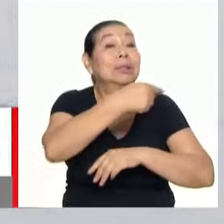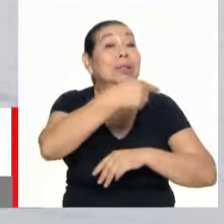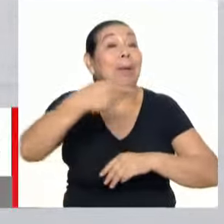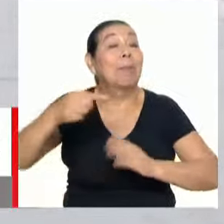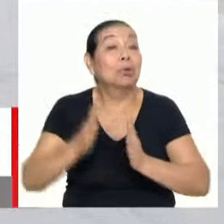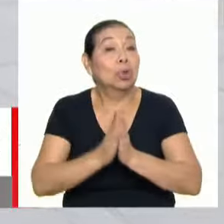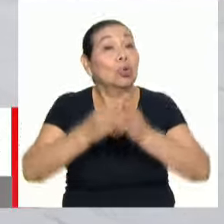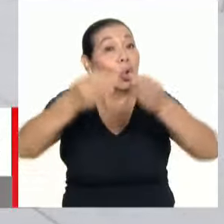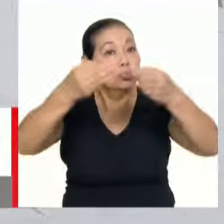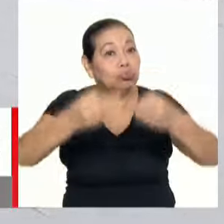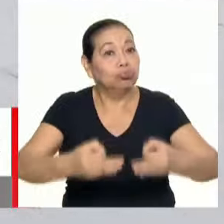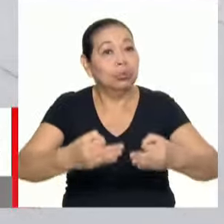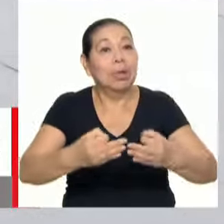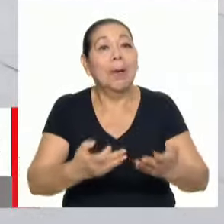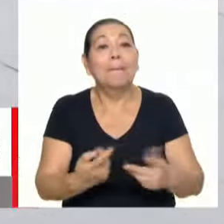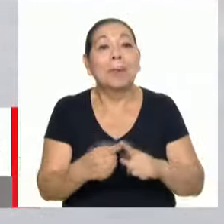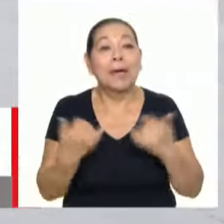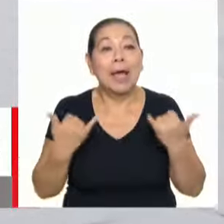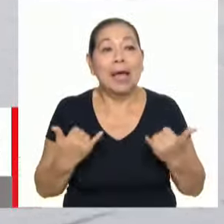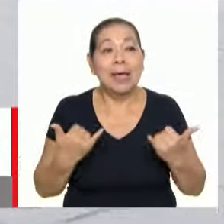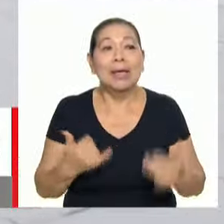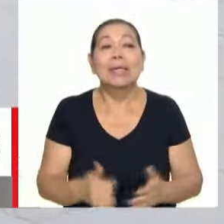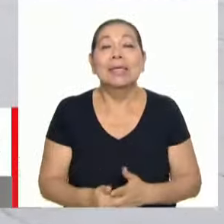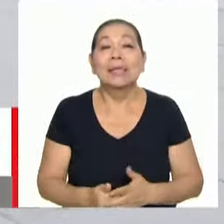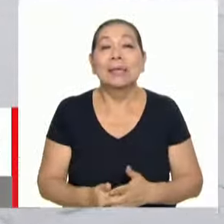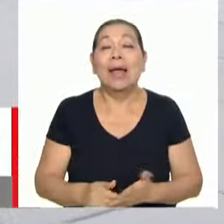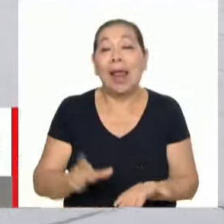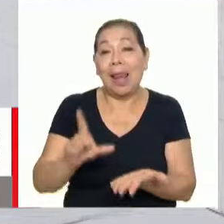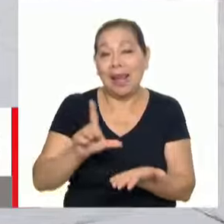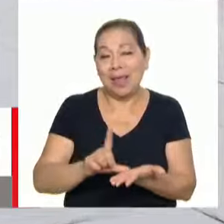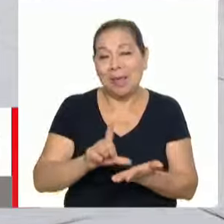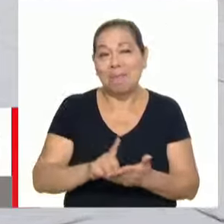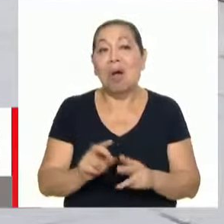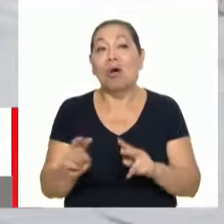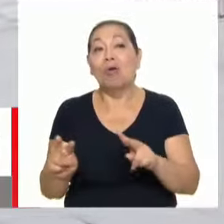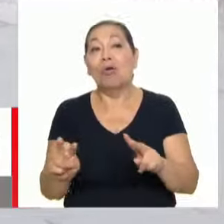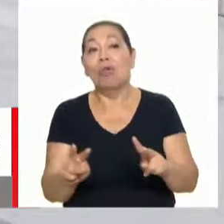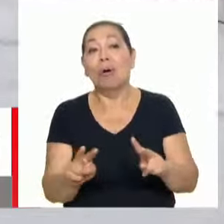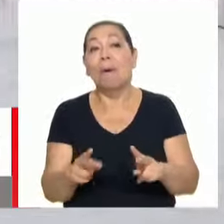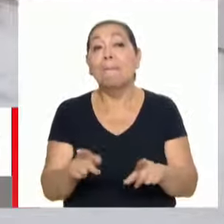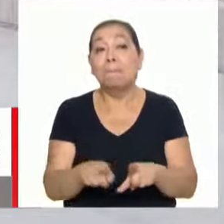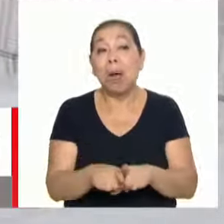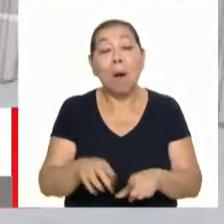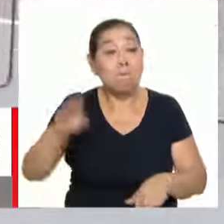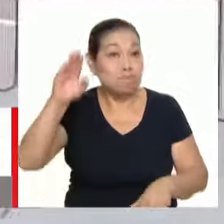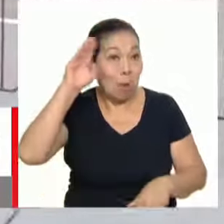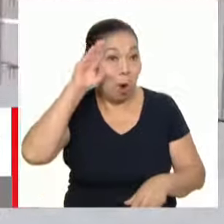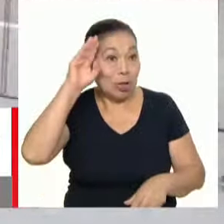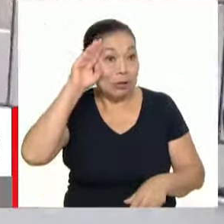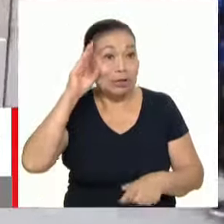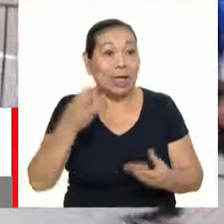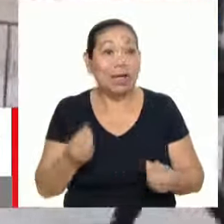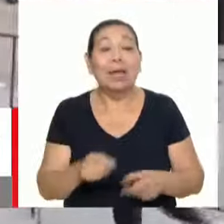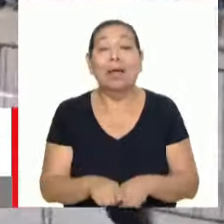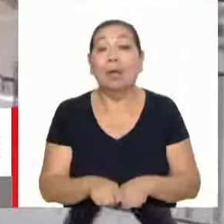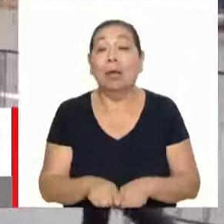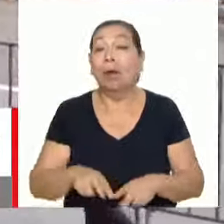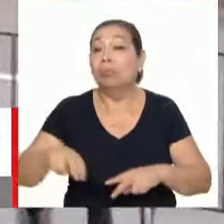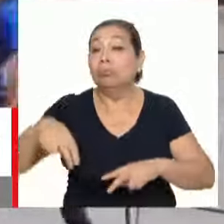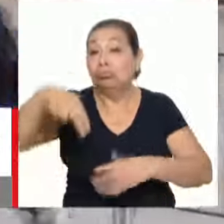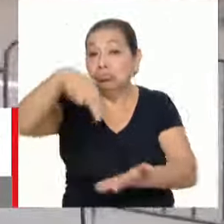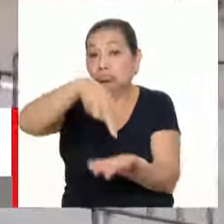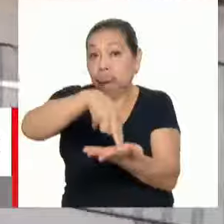Santa Segura que se está realizando aquí en Lima Metropolitana. Vemos acá el despliegue también de la Policía Nacional, el